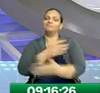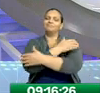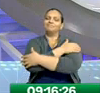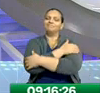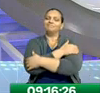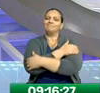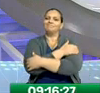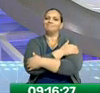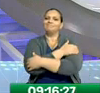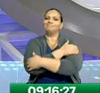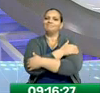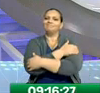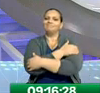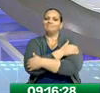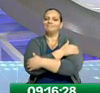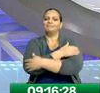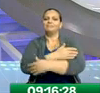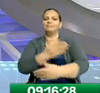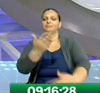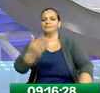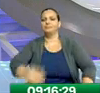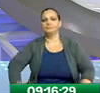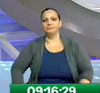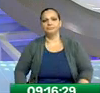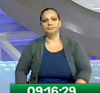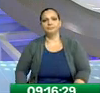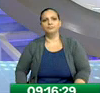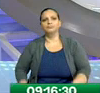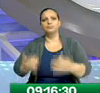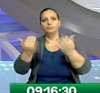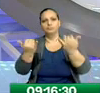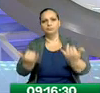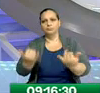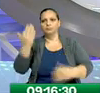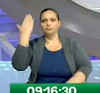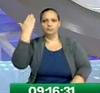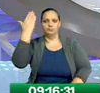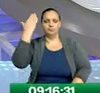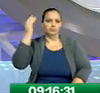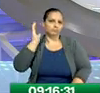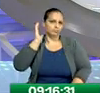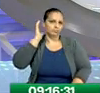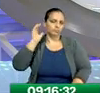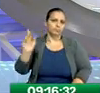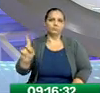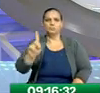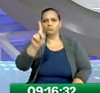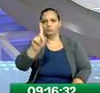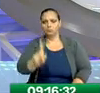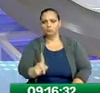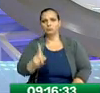Entonces, estaremos pendientes ahí del ingreso de la alcaldesa Cintia Viteri, la abogada Cintia Viteri, en la inauguración de este hospital Bicentenario.